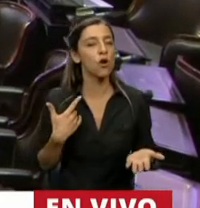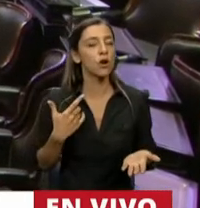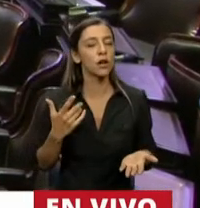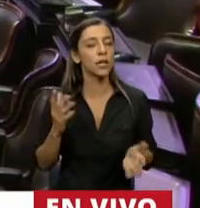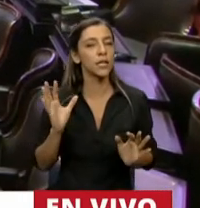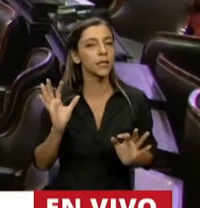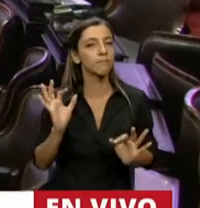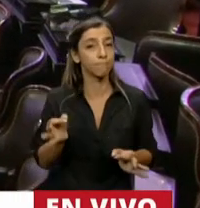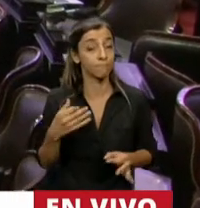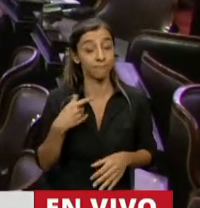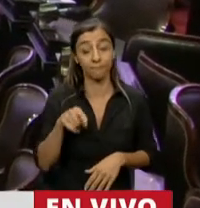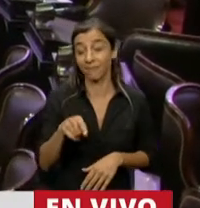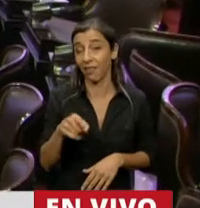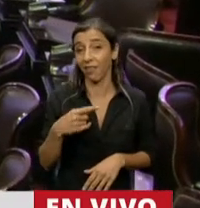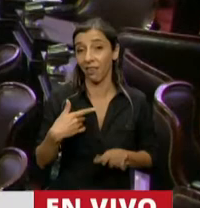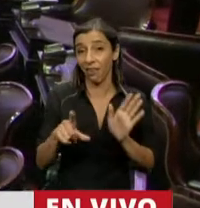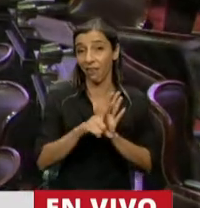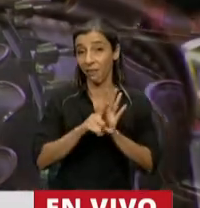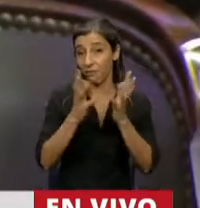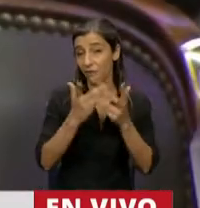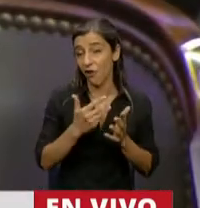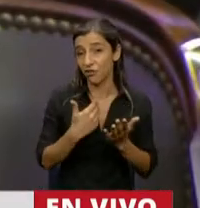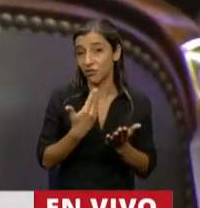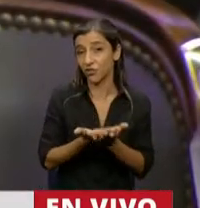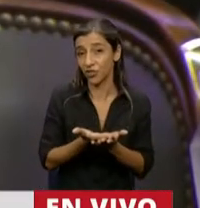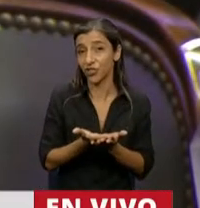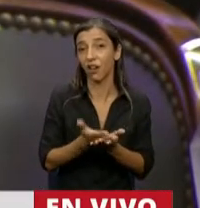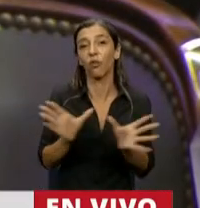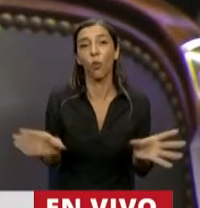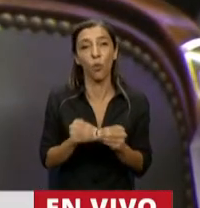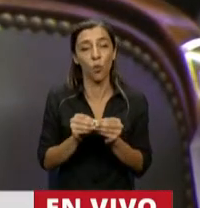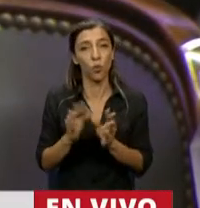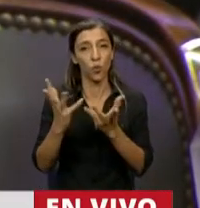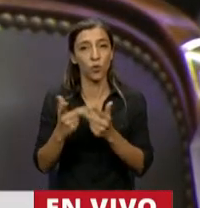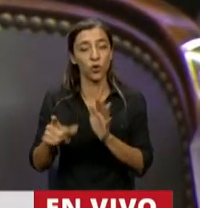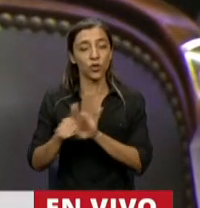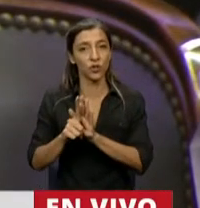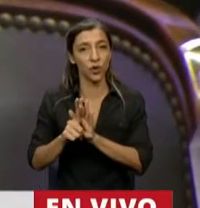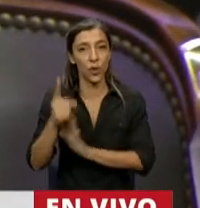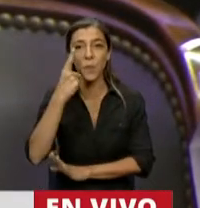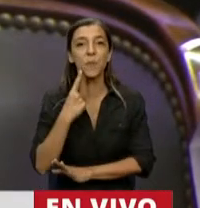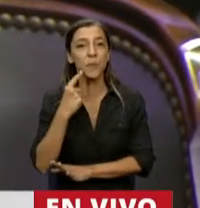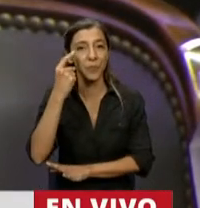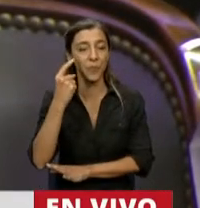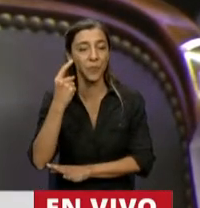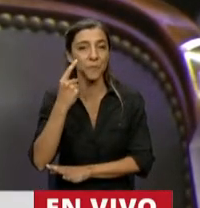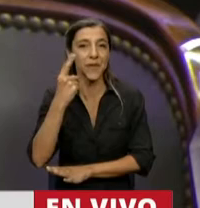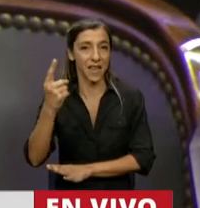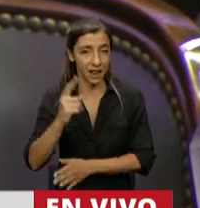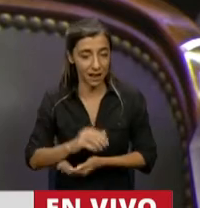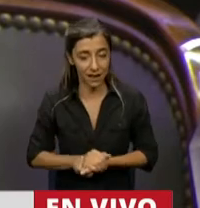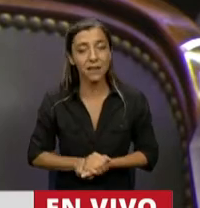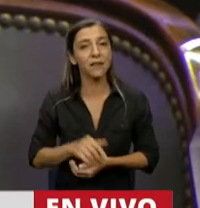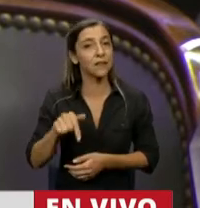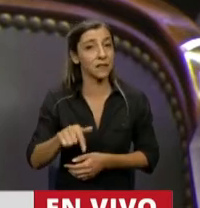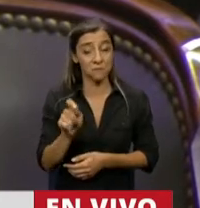de la ley de aborto junto a la ley de los 1000 días en este mes de diciembre de este